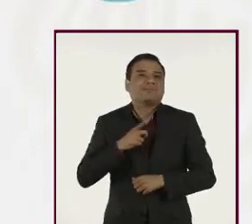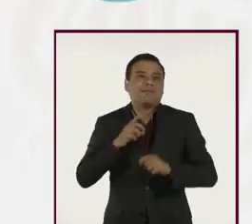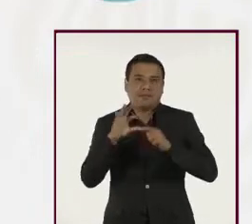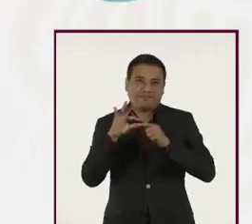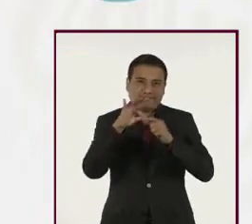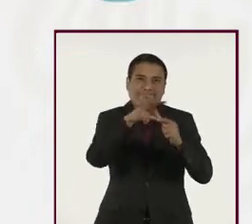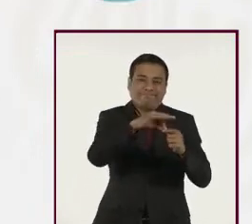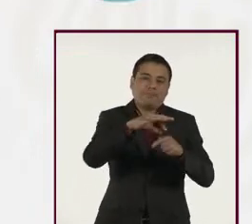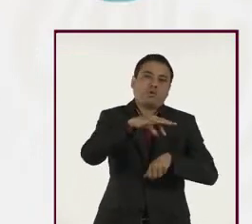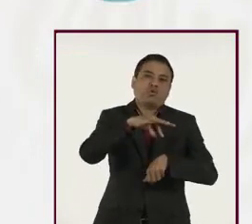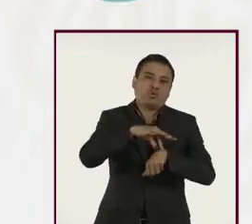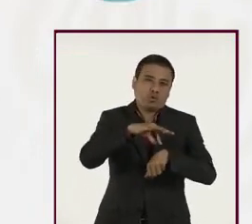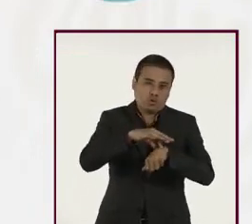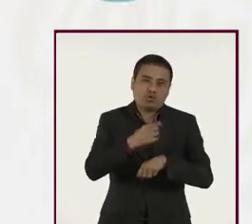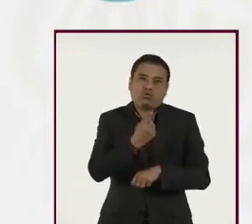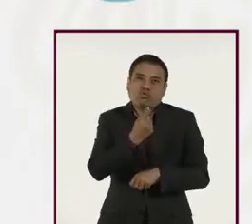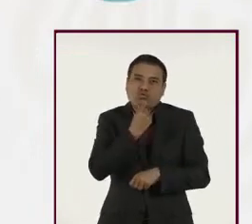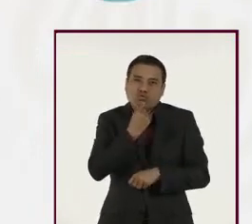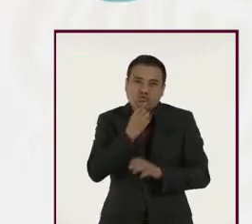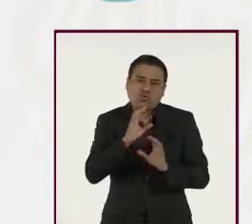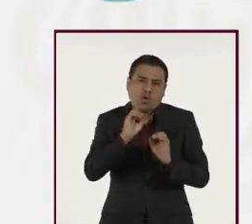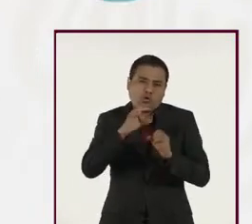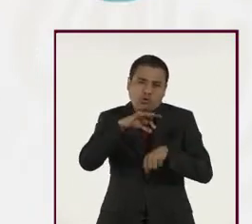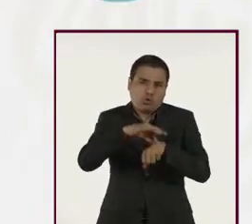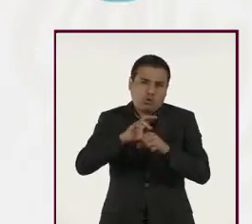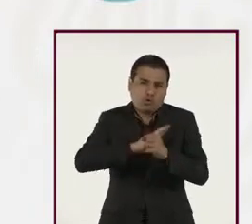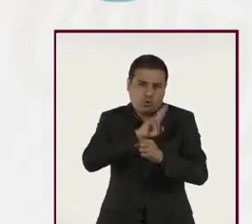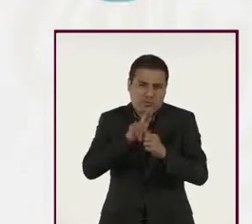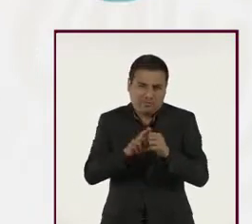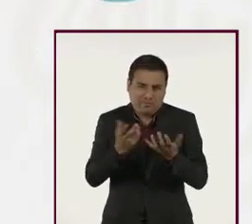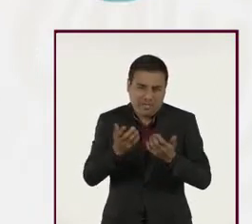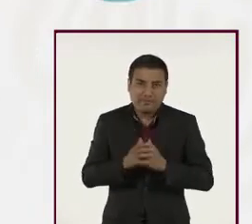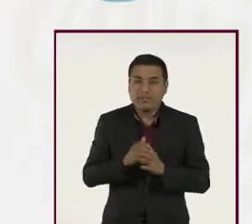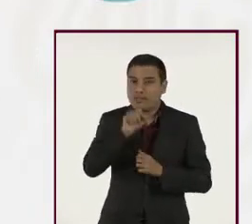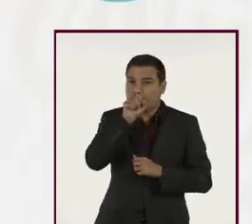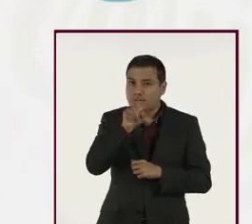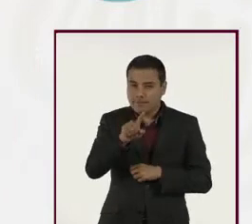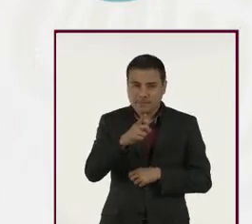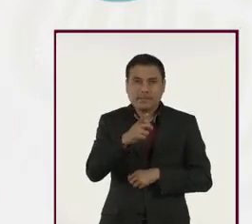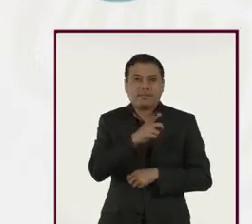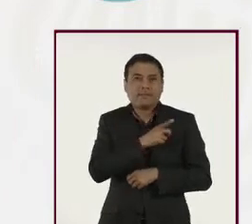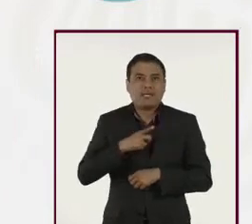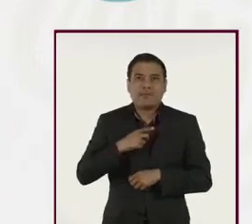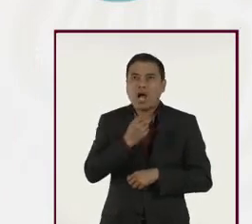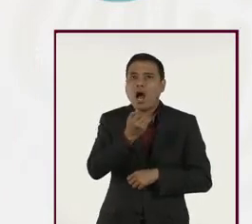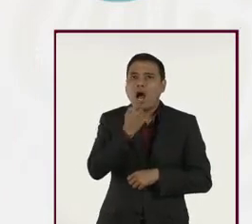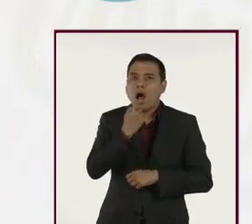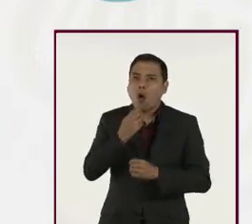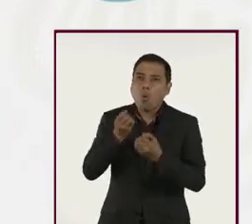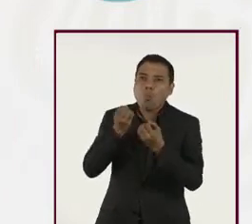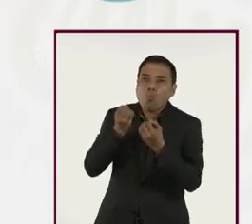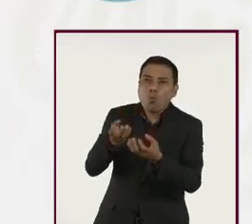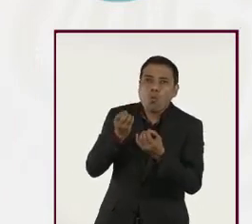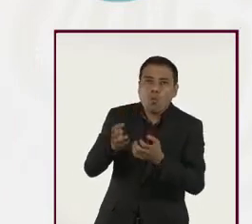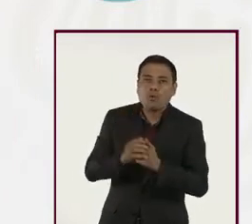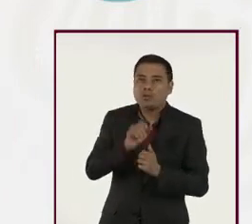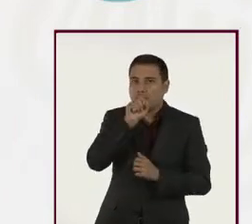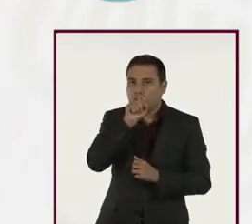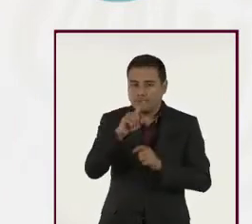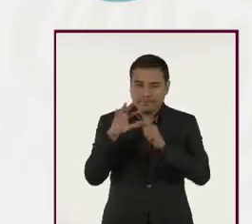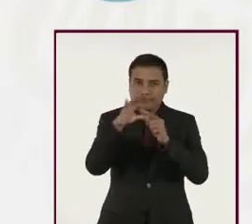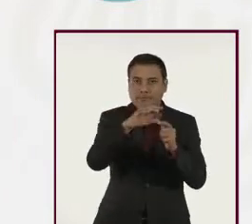pediatra o con el médico internista. También se requiere el manejo farmacológico que lo lleva la atención psiquiátrica, el manejo